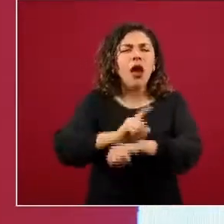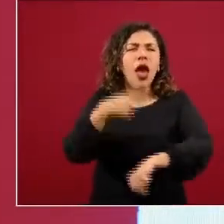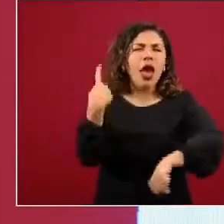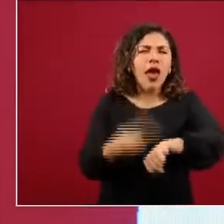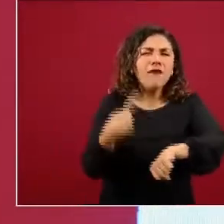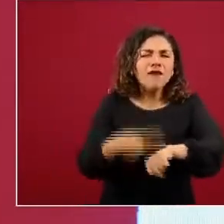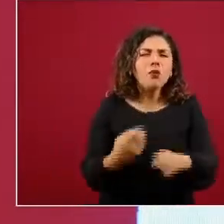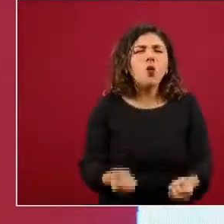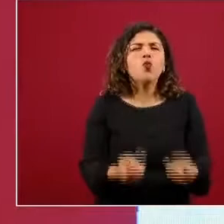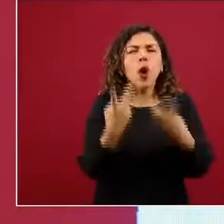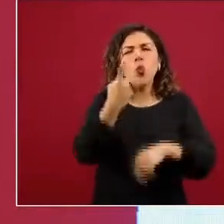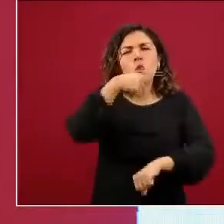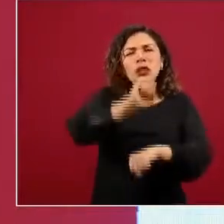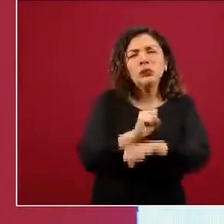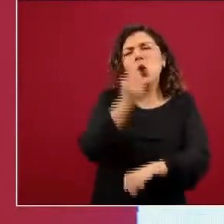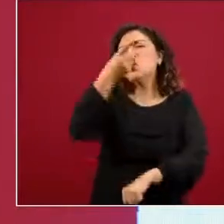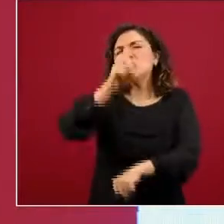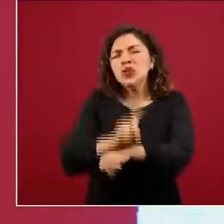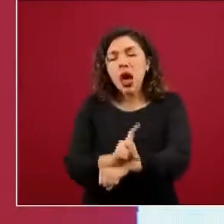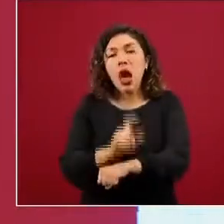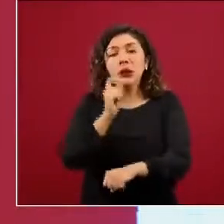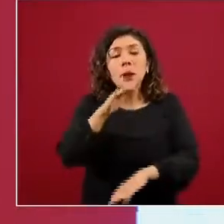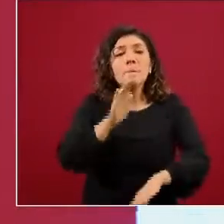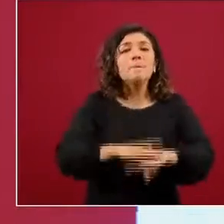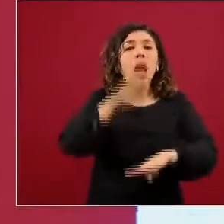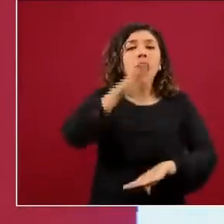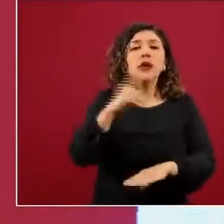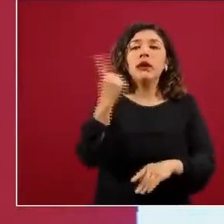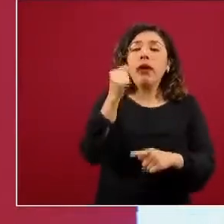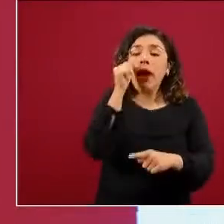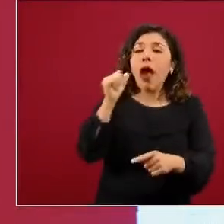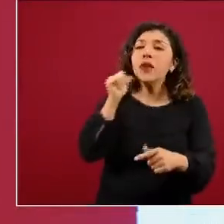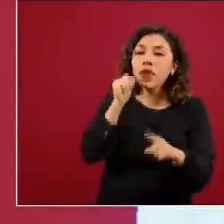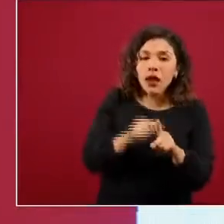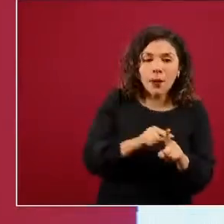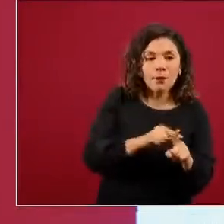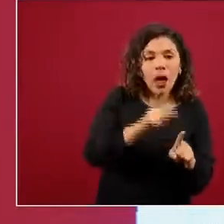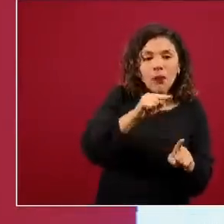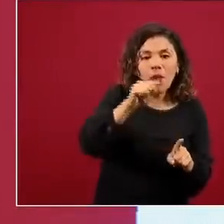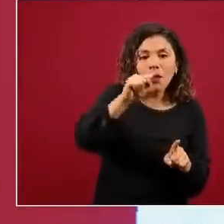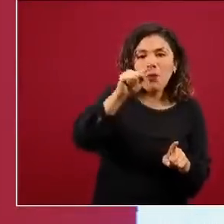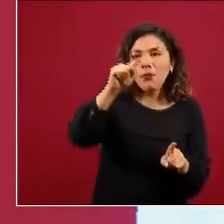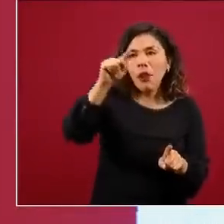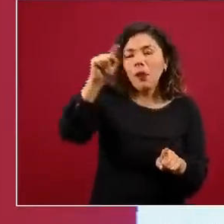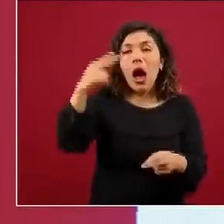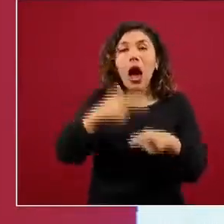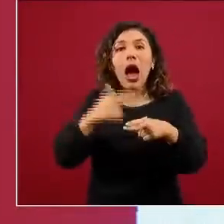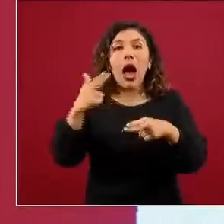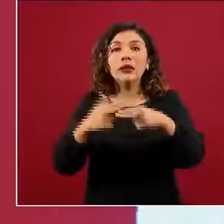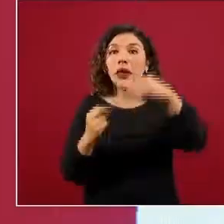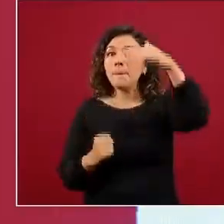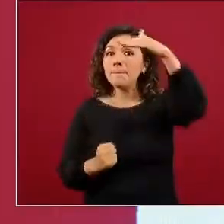dado o en una semana son mayores a los del día anterior hasta que se llega